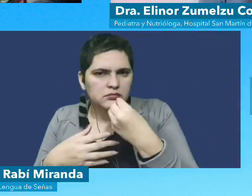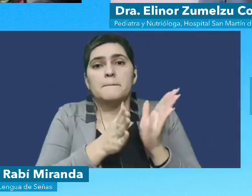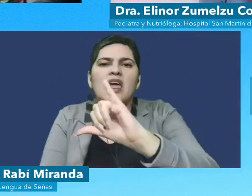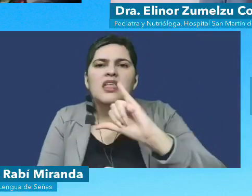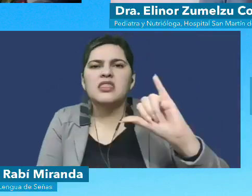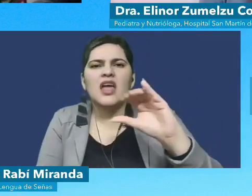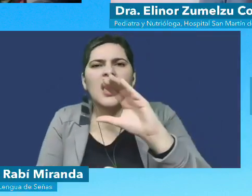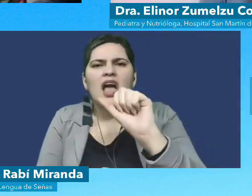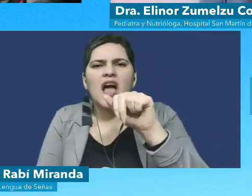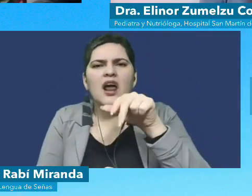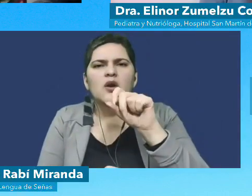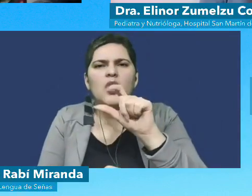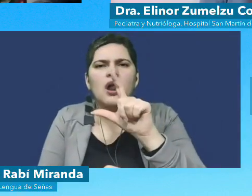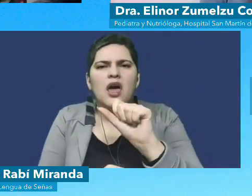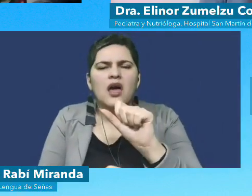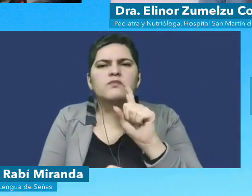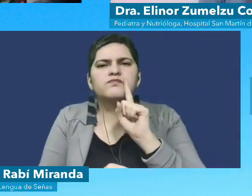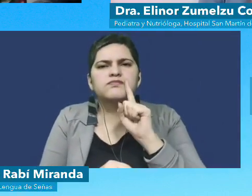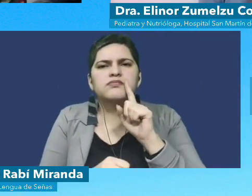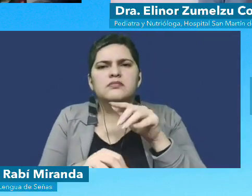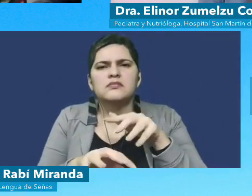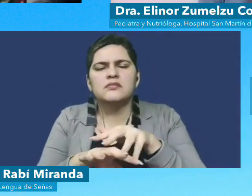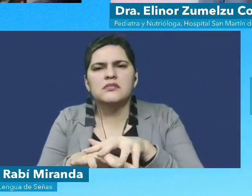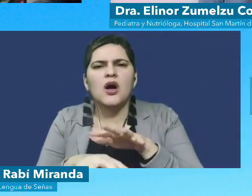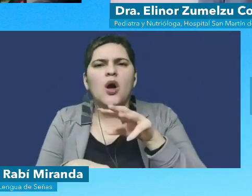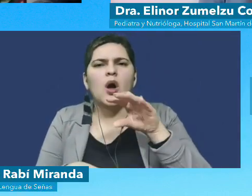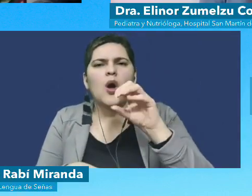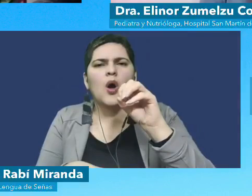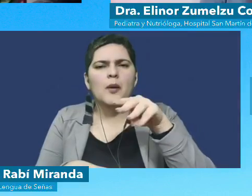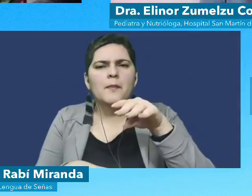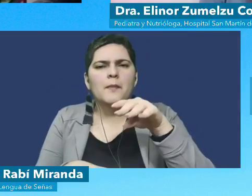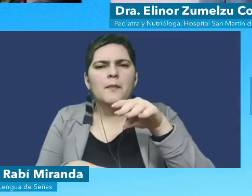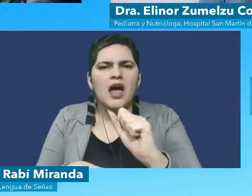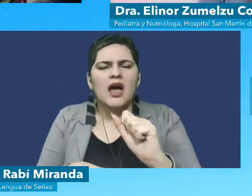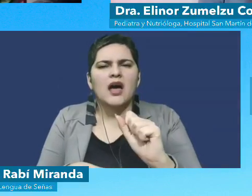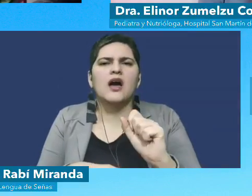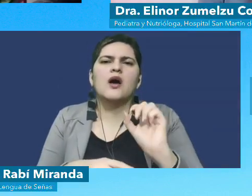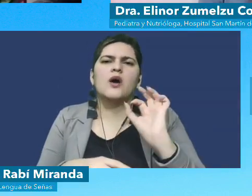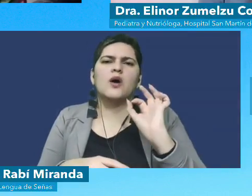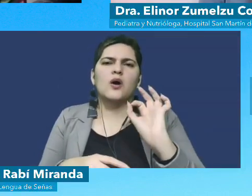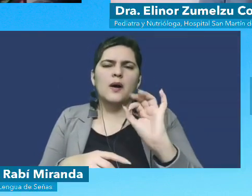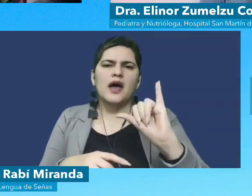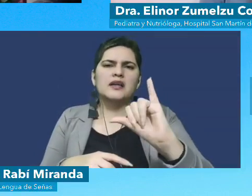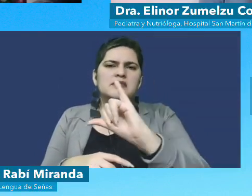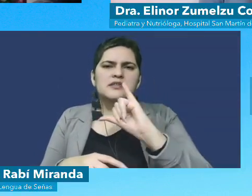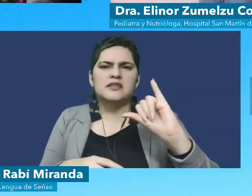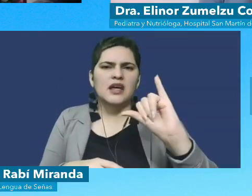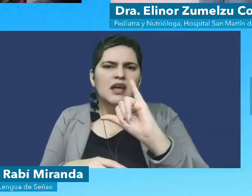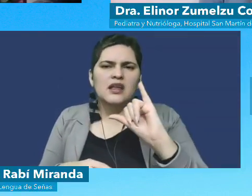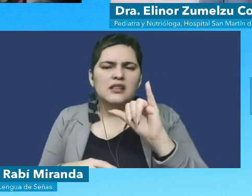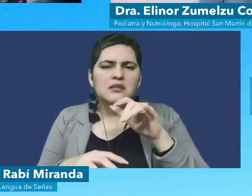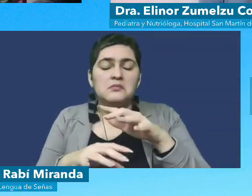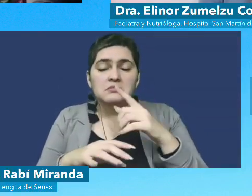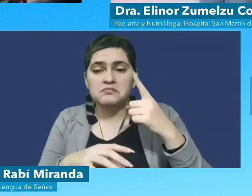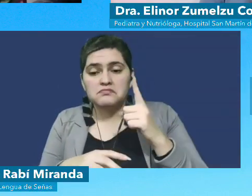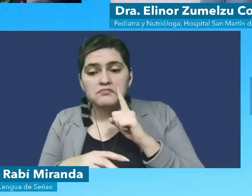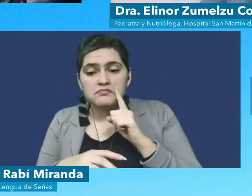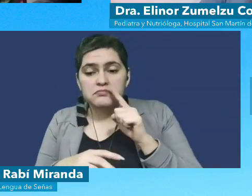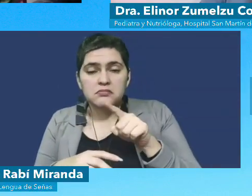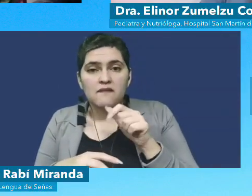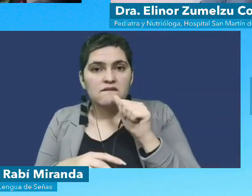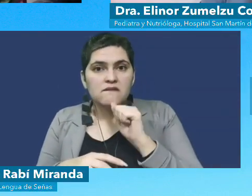las dos variedades de los omega, o comprar estos aceites de preparados omega porque no estoy consumiendo.